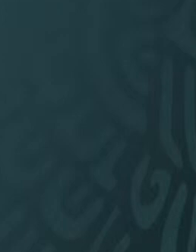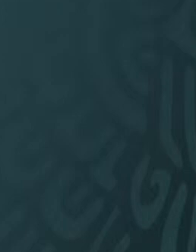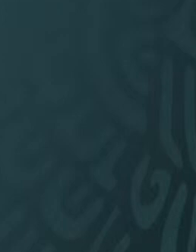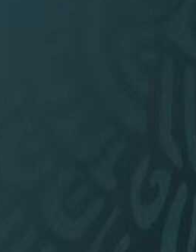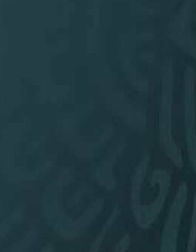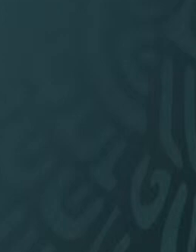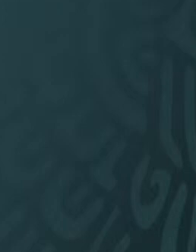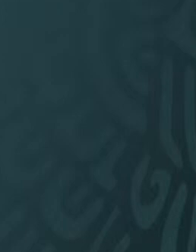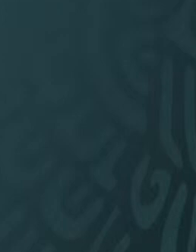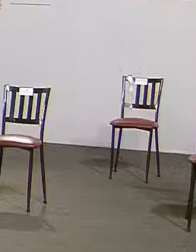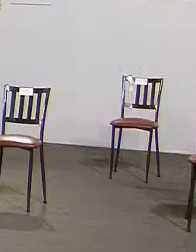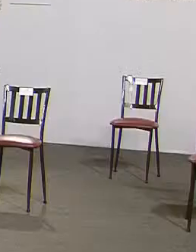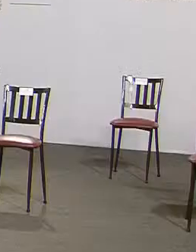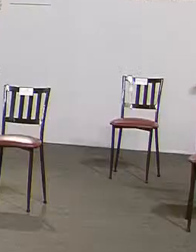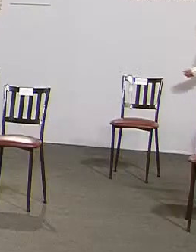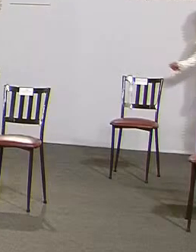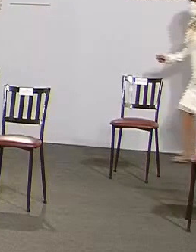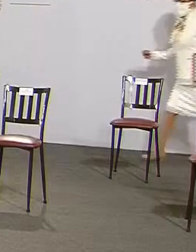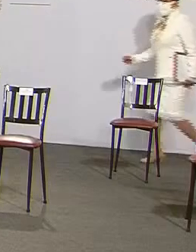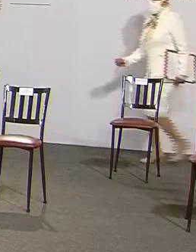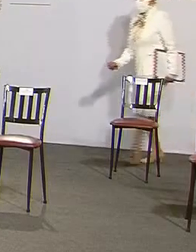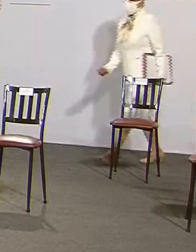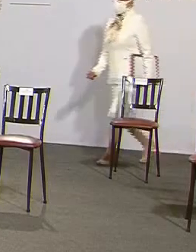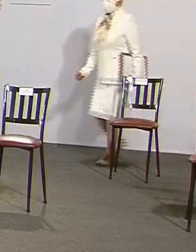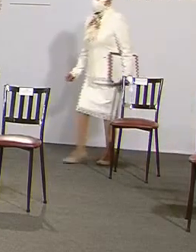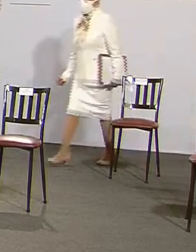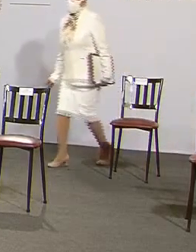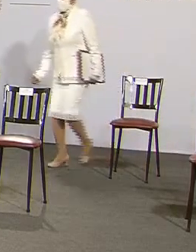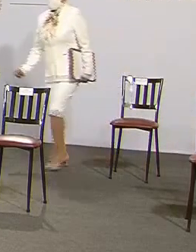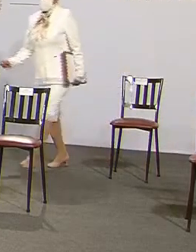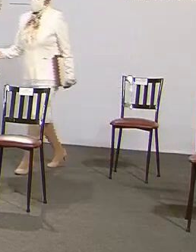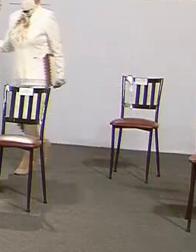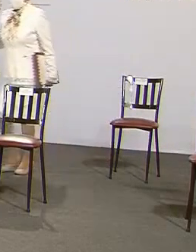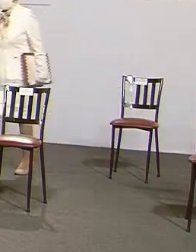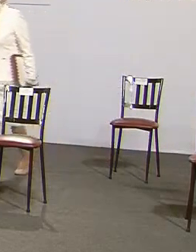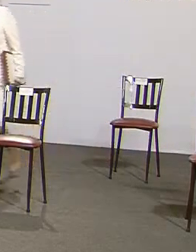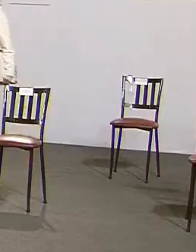Ánimo. Ya es viernes.